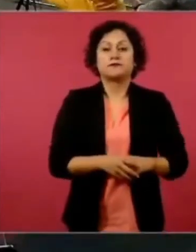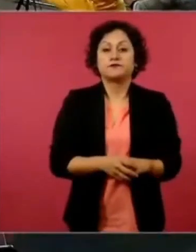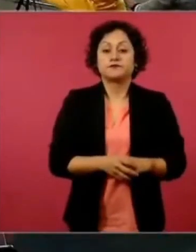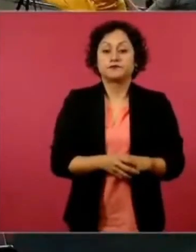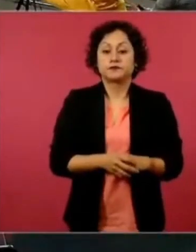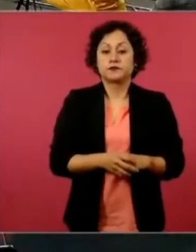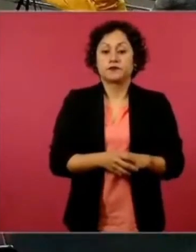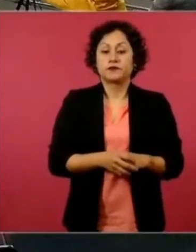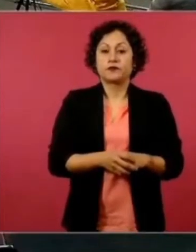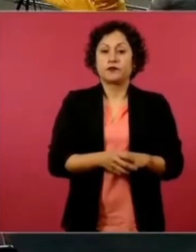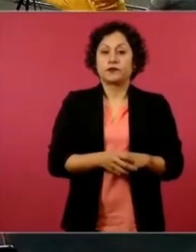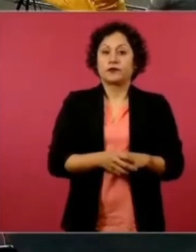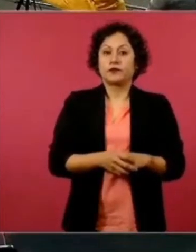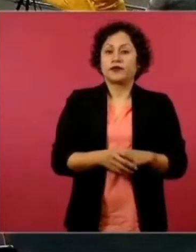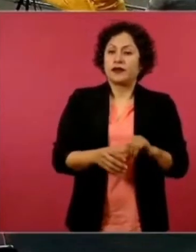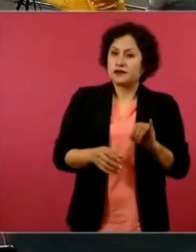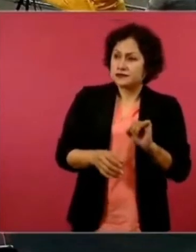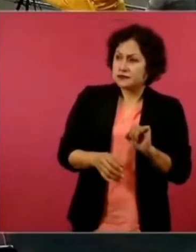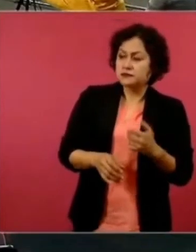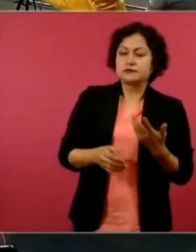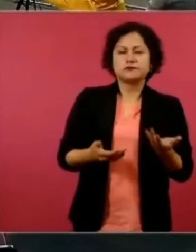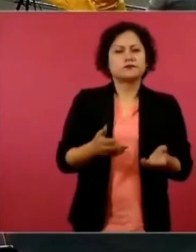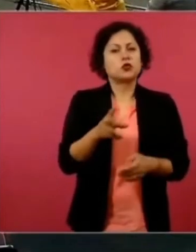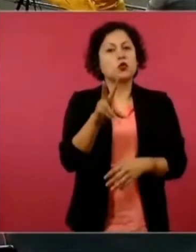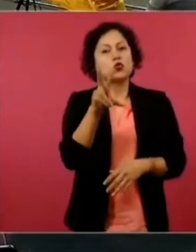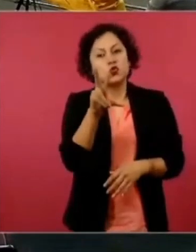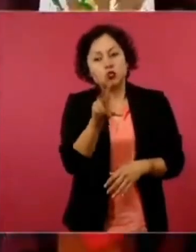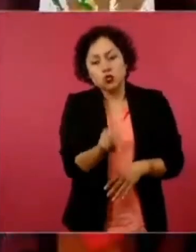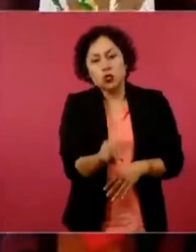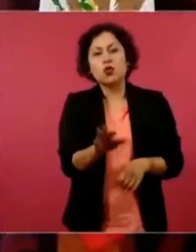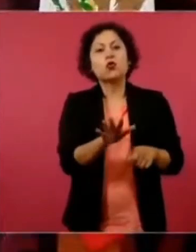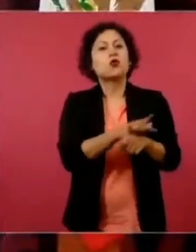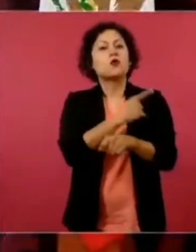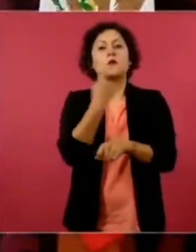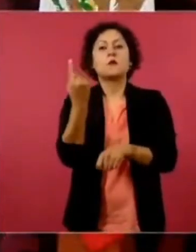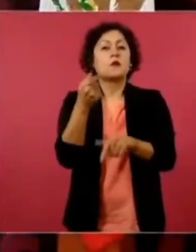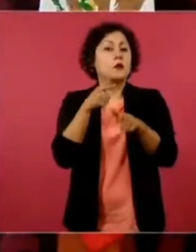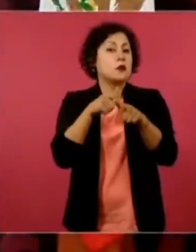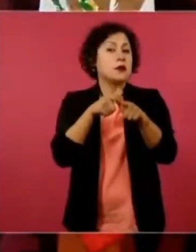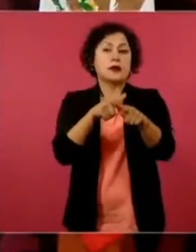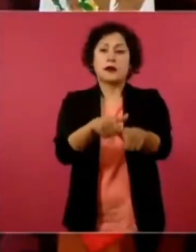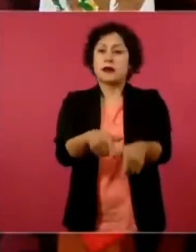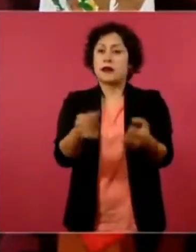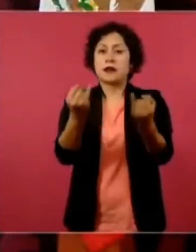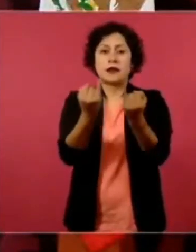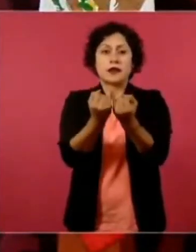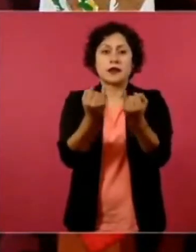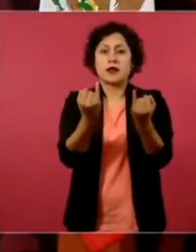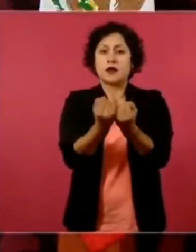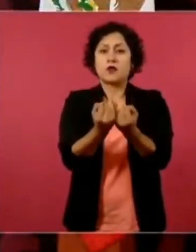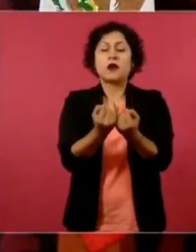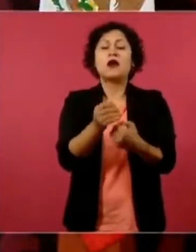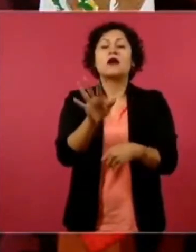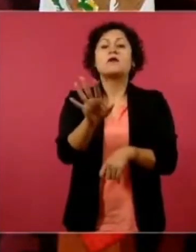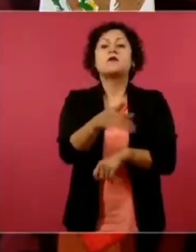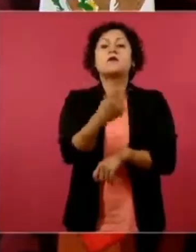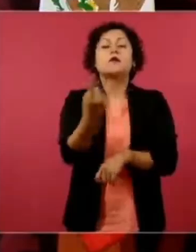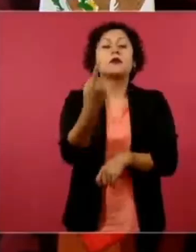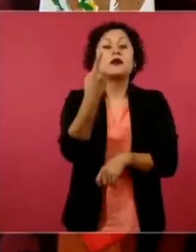Sí. No, pero va a continuar lo mismo. Es que esto ya no, inició. No, digo que va a continuar lo la mismo, transformación. Pero mismo es malo.